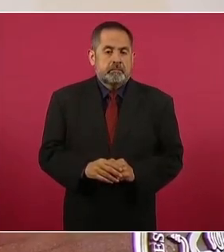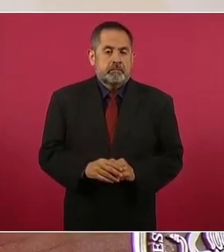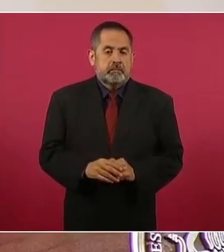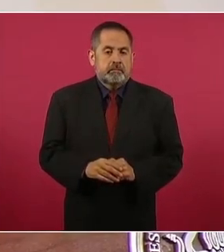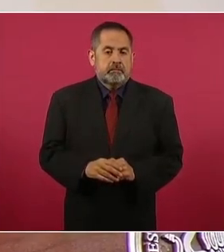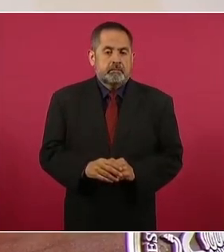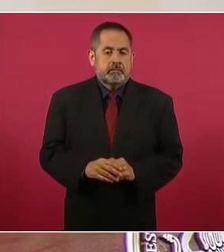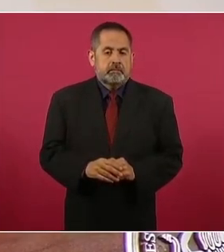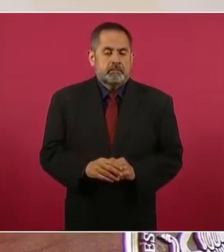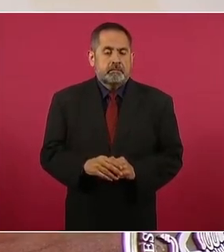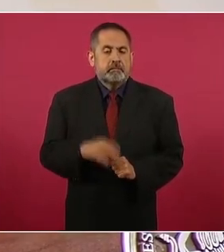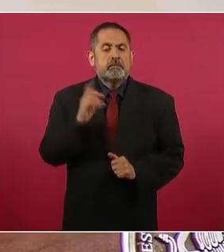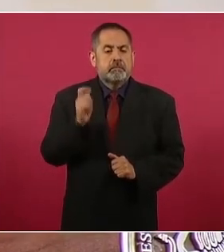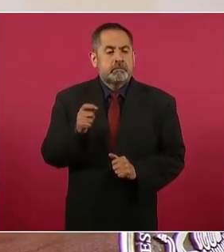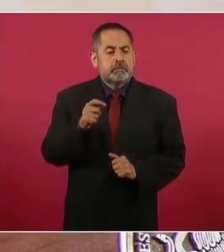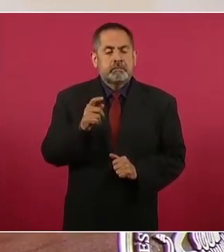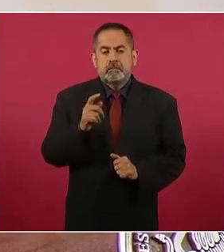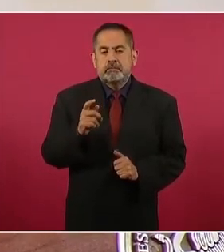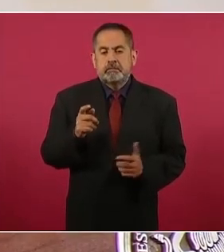se están